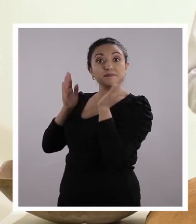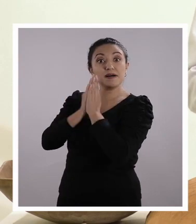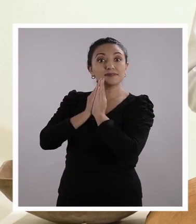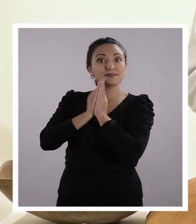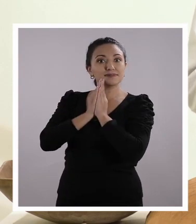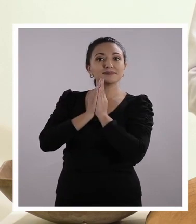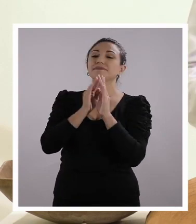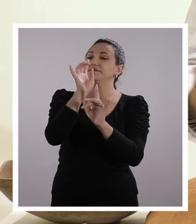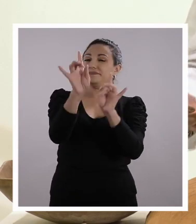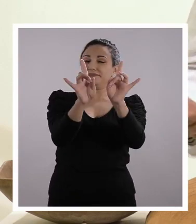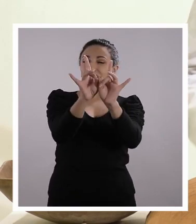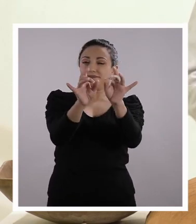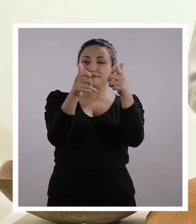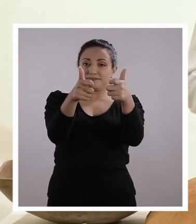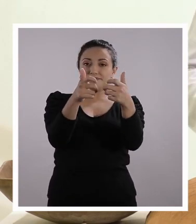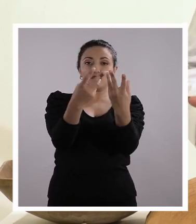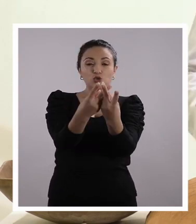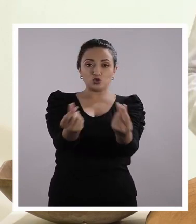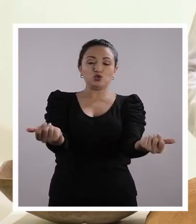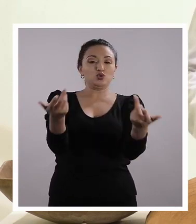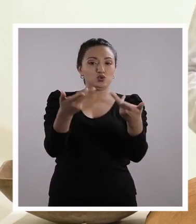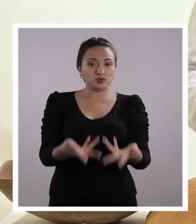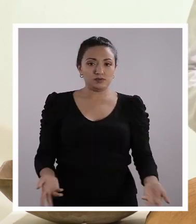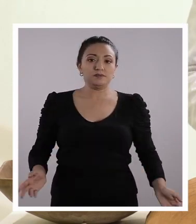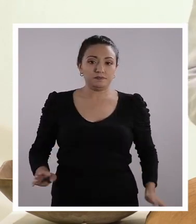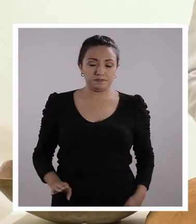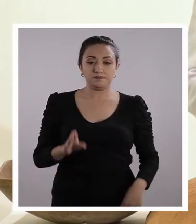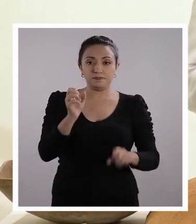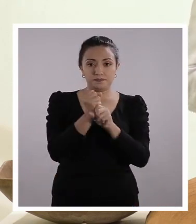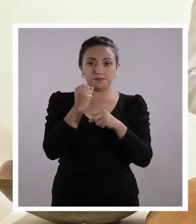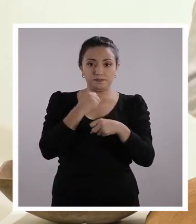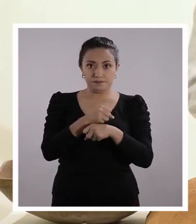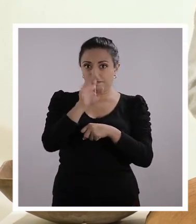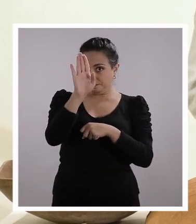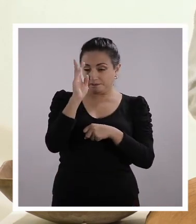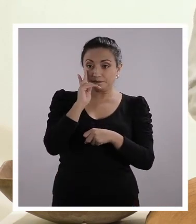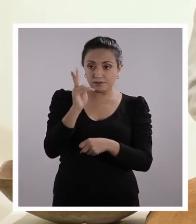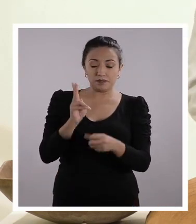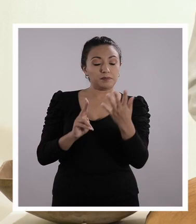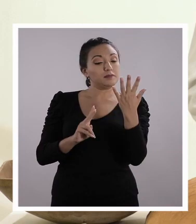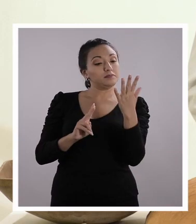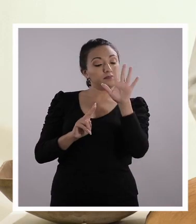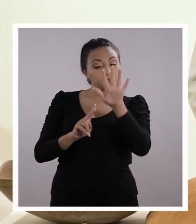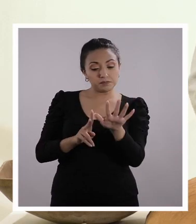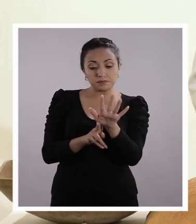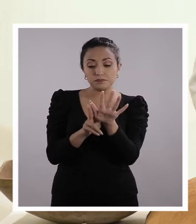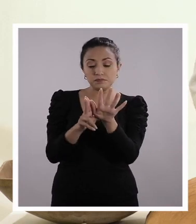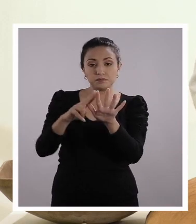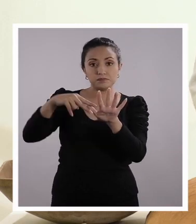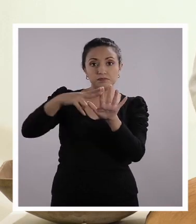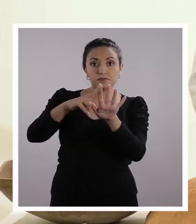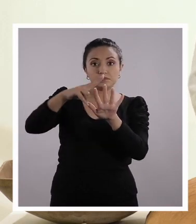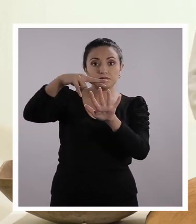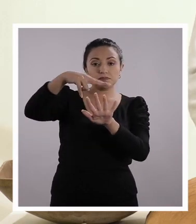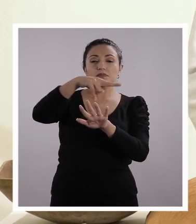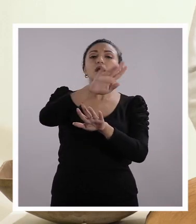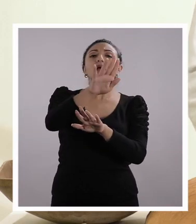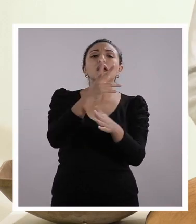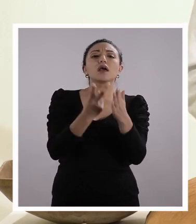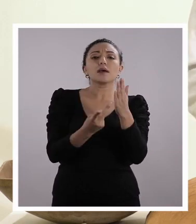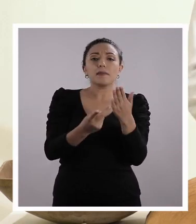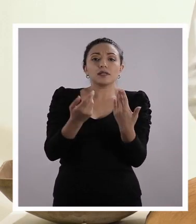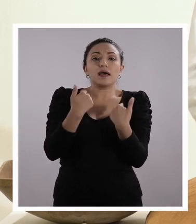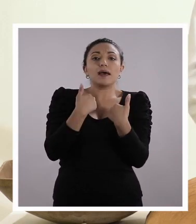así tenemos muchísimos manos perfecto tenemos la solución asertiva este conflicto entonces lo vamos a hacer eso queda y pancho nos decía